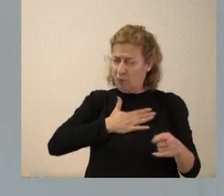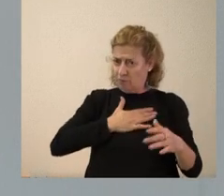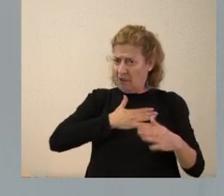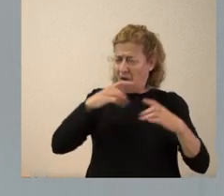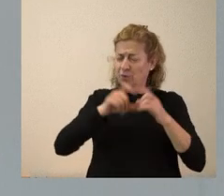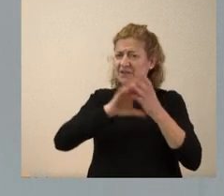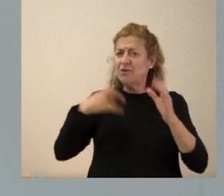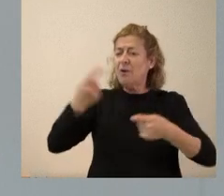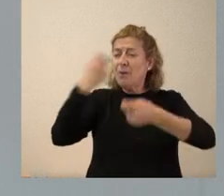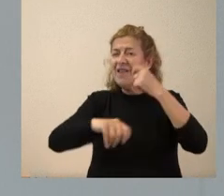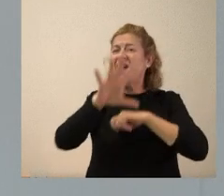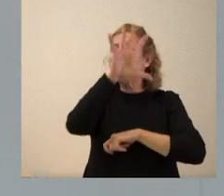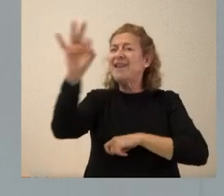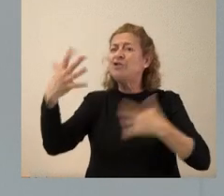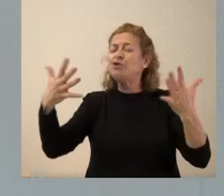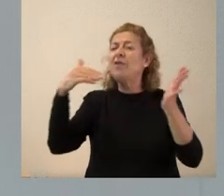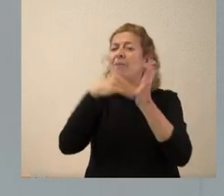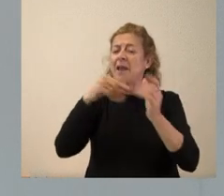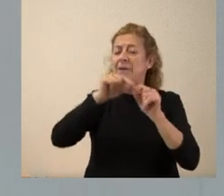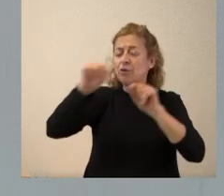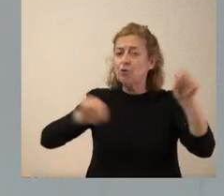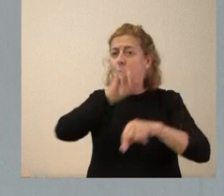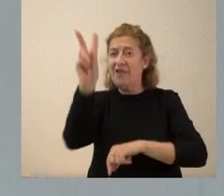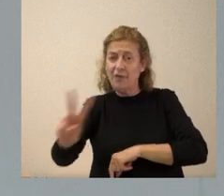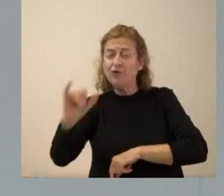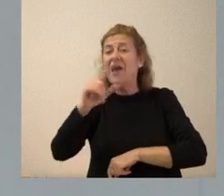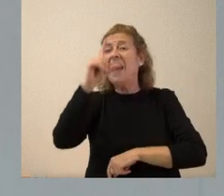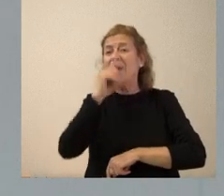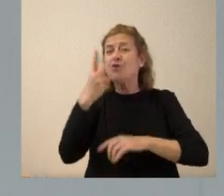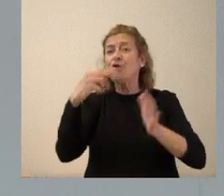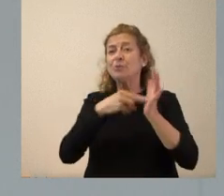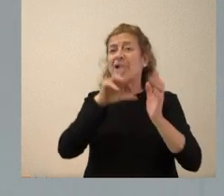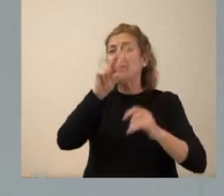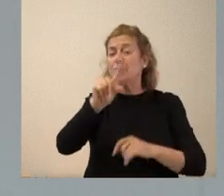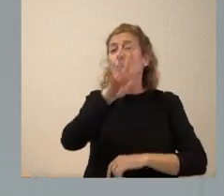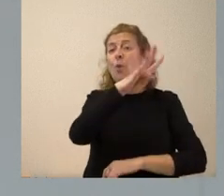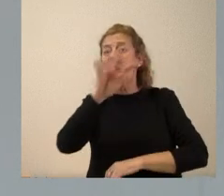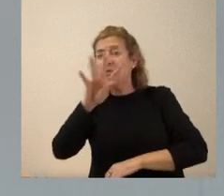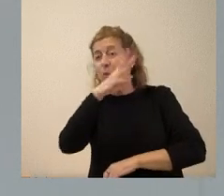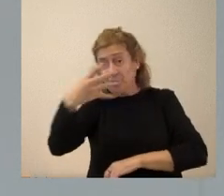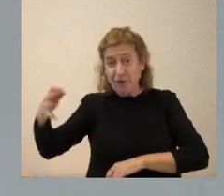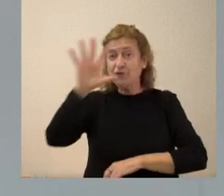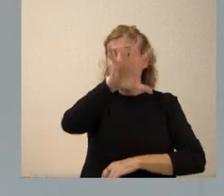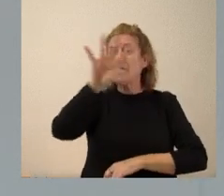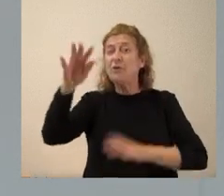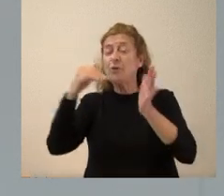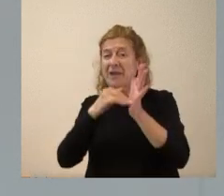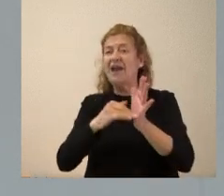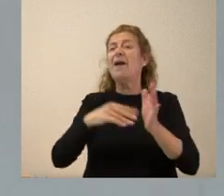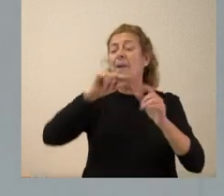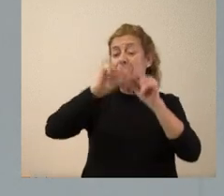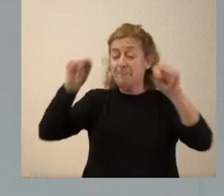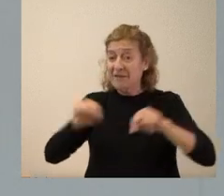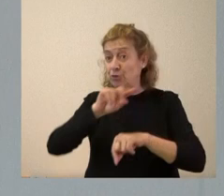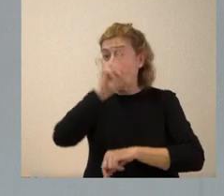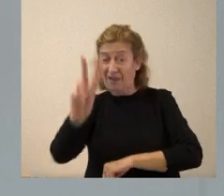león 510 mil metros cuadrados y en el año 21 454.000 metros cuadrados estamos hablando de una cifra